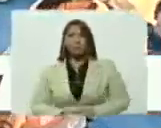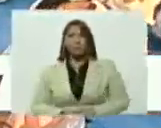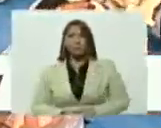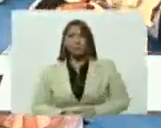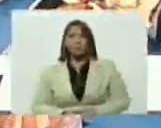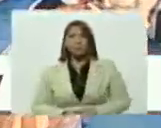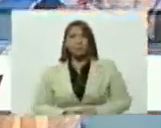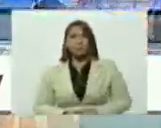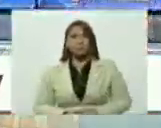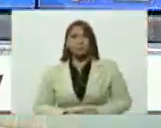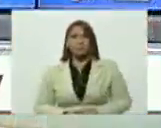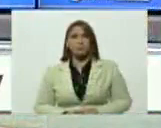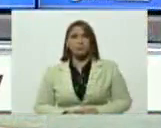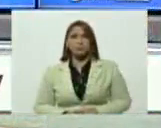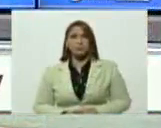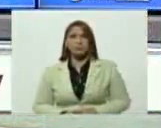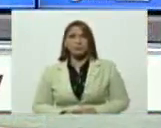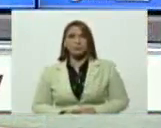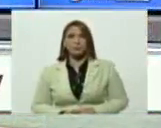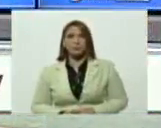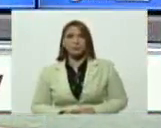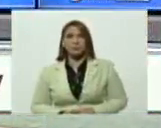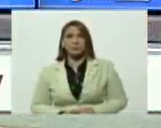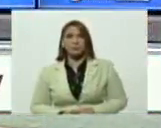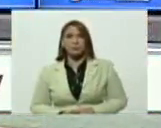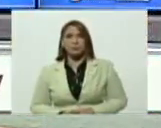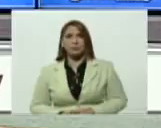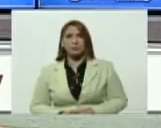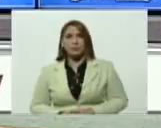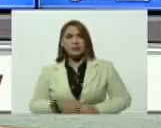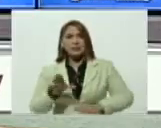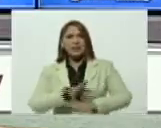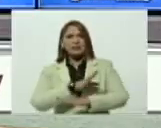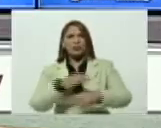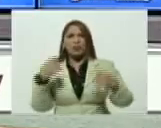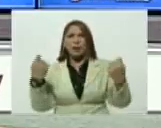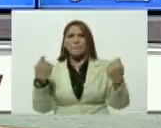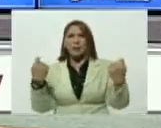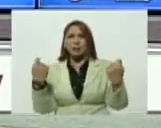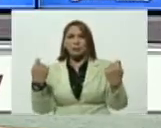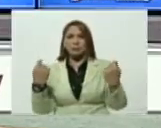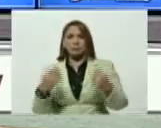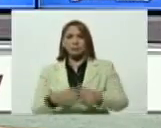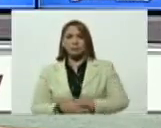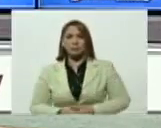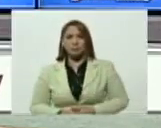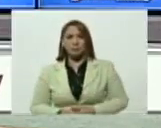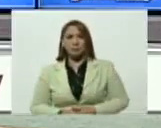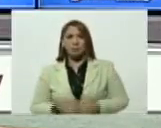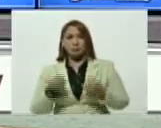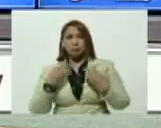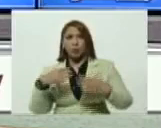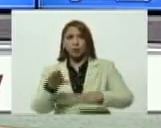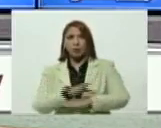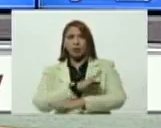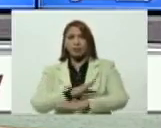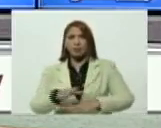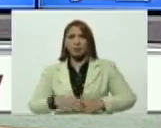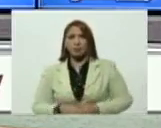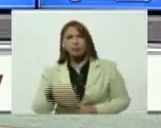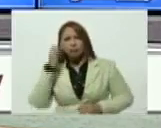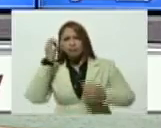Luis José. Luis José tiene una canción de campaña. Está bien buena la canción, la inventaron estos